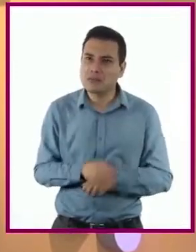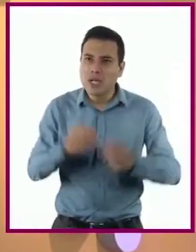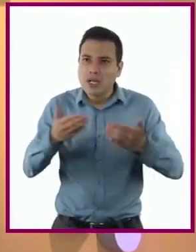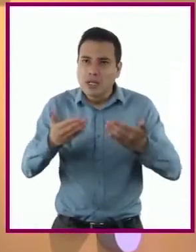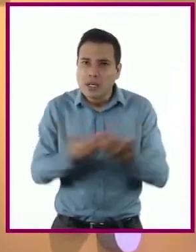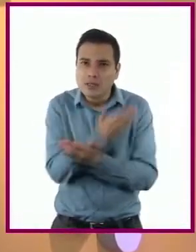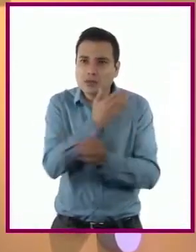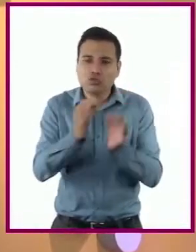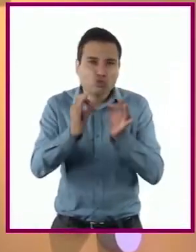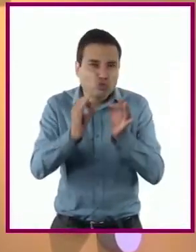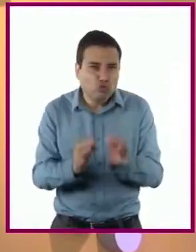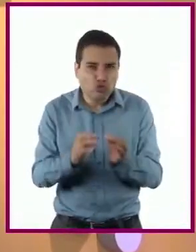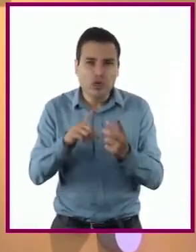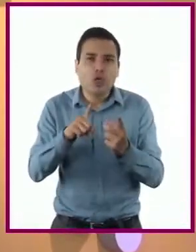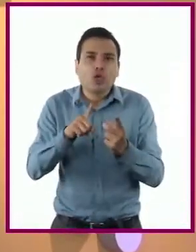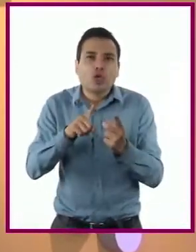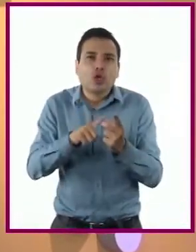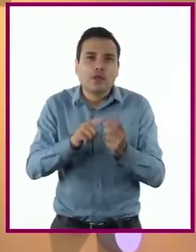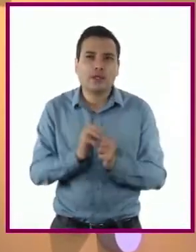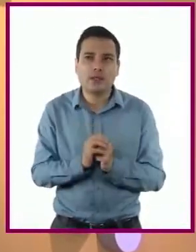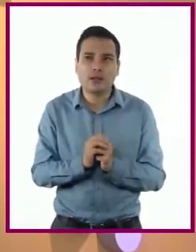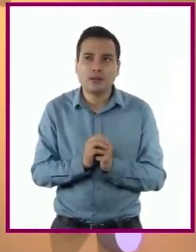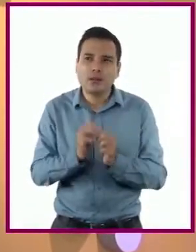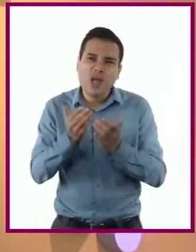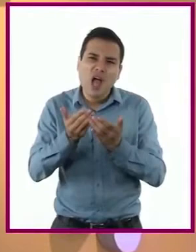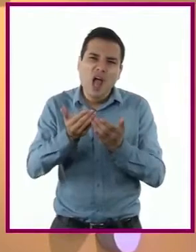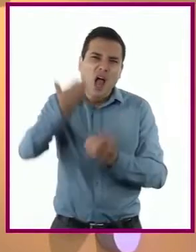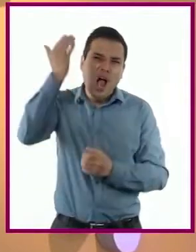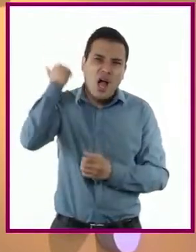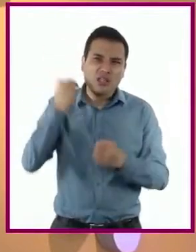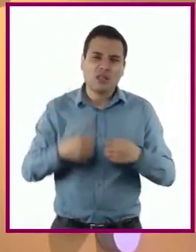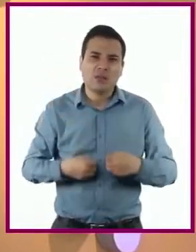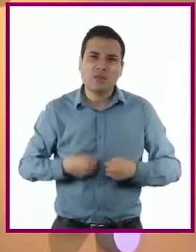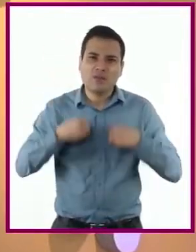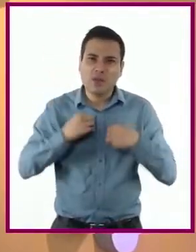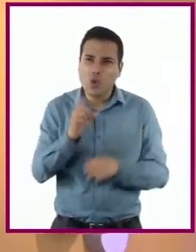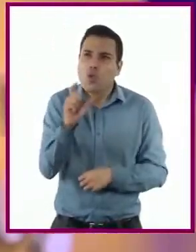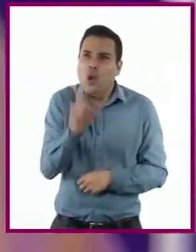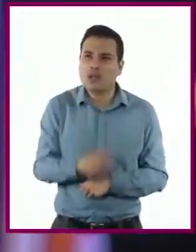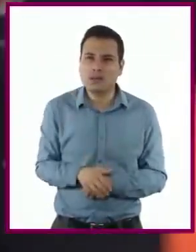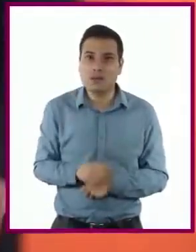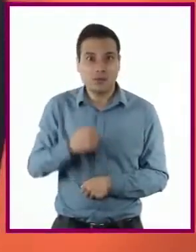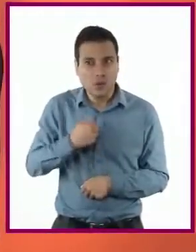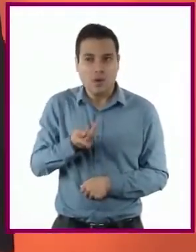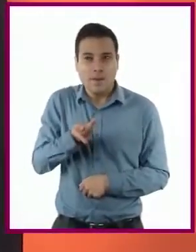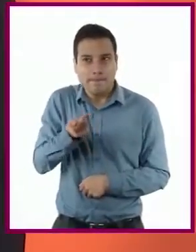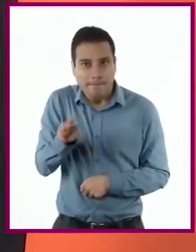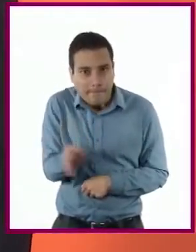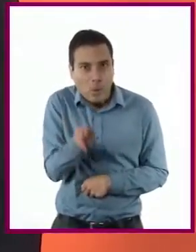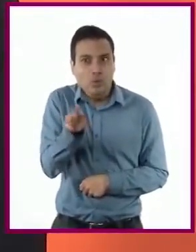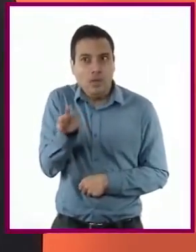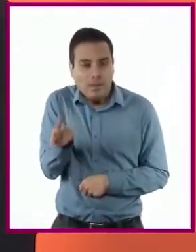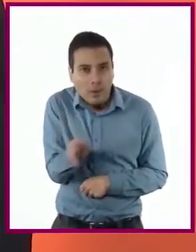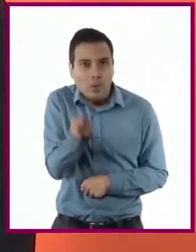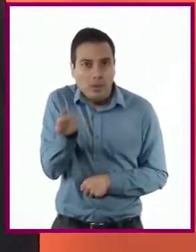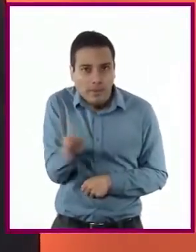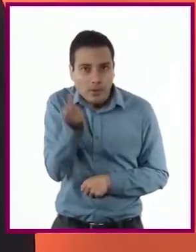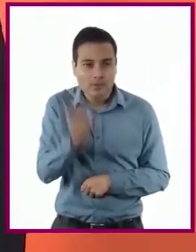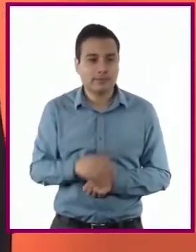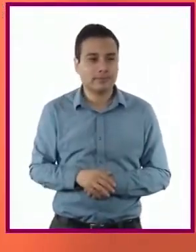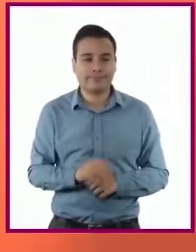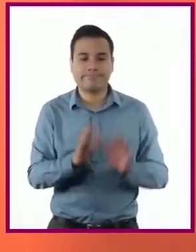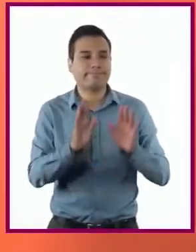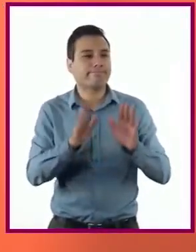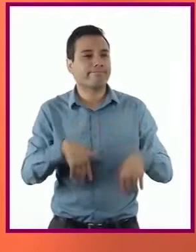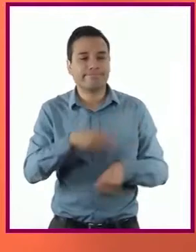nacionalidad? ¿Hace cuánto tiempo vivió? Ay, tengo tantas preguntas. No te